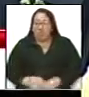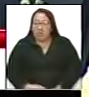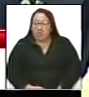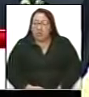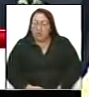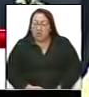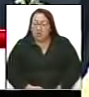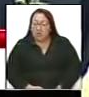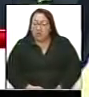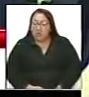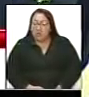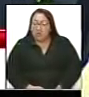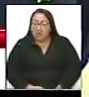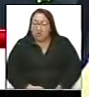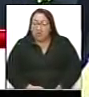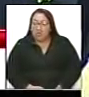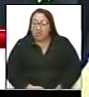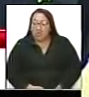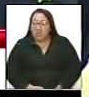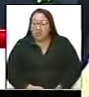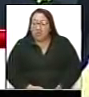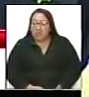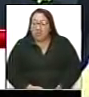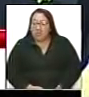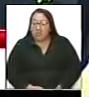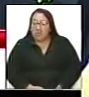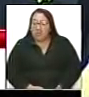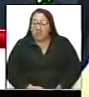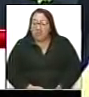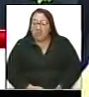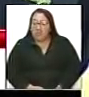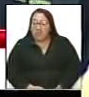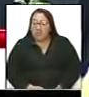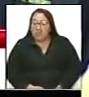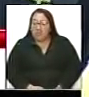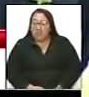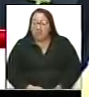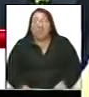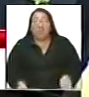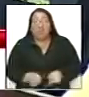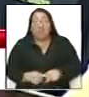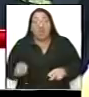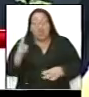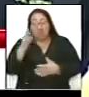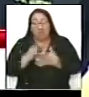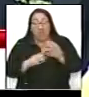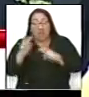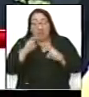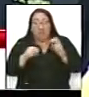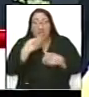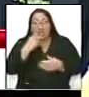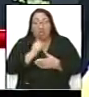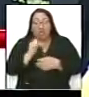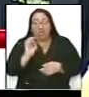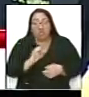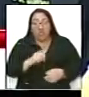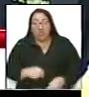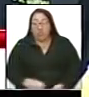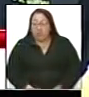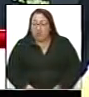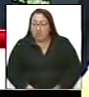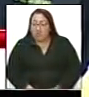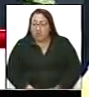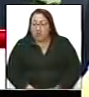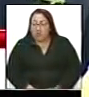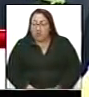todos y sancionar administrativamente a quienes están en la planilla revisando a quienes se contrata o a quienes no se contrata.